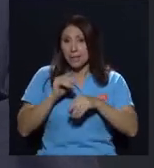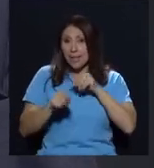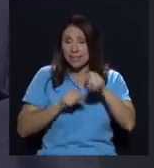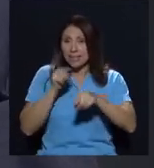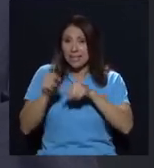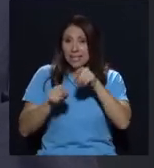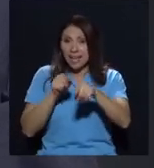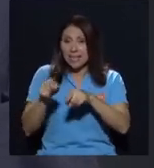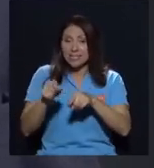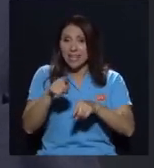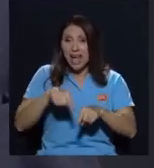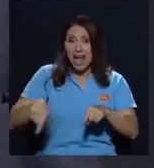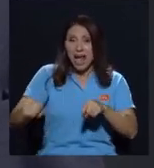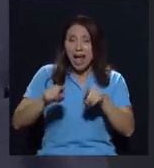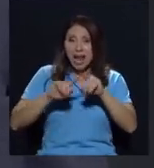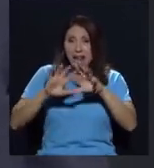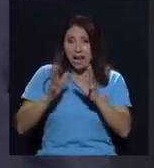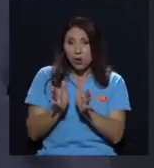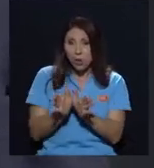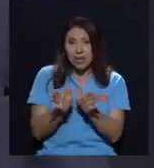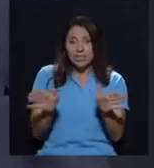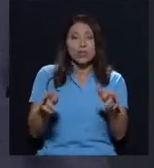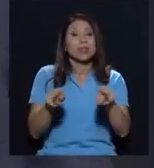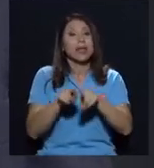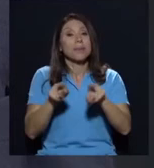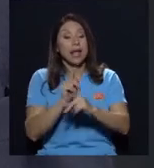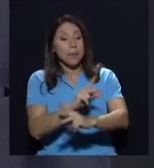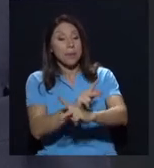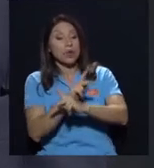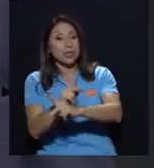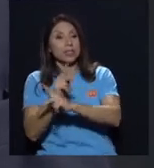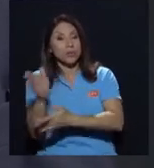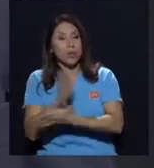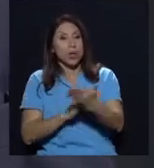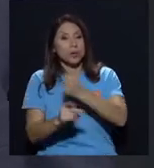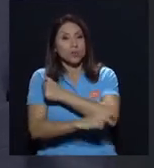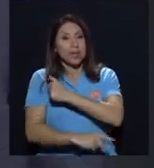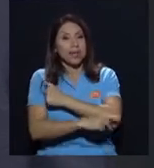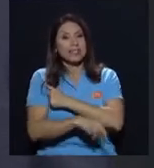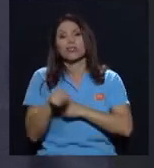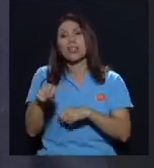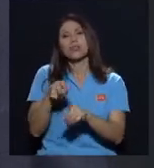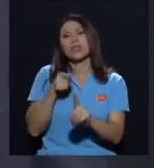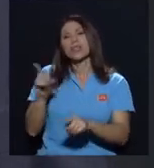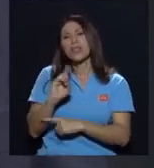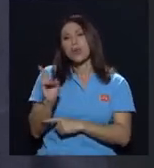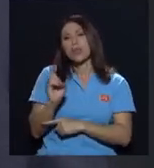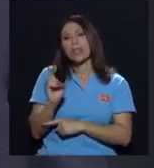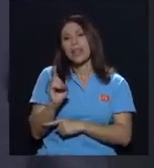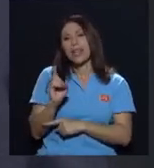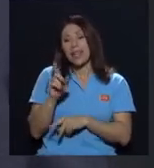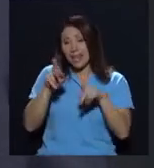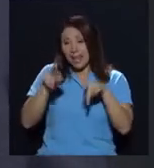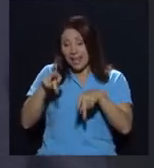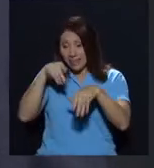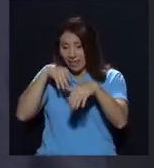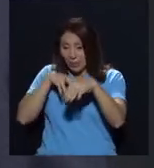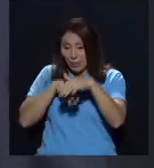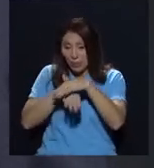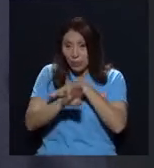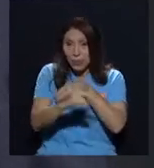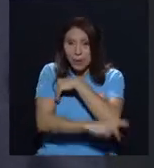renacimiento del proteccionismo en algunos países se origina precisamente en las presiones internas de gente que se ha visto adversamente